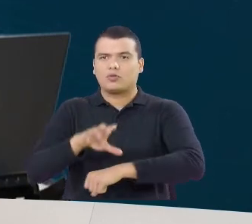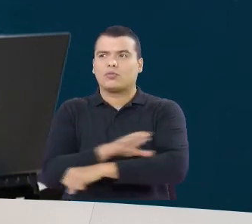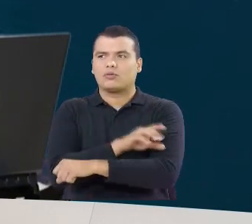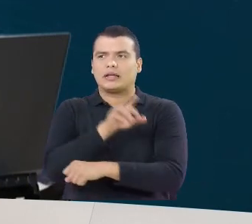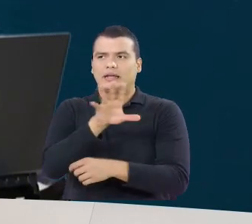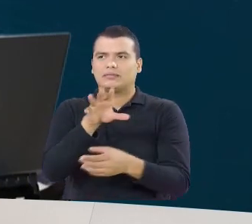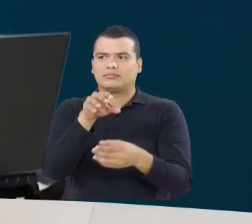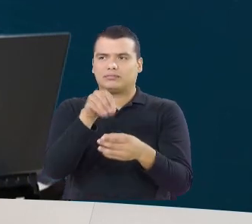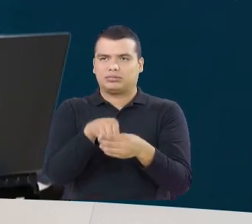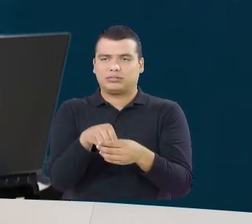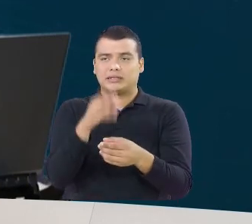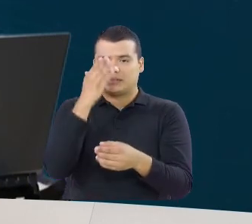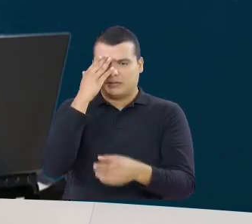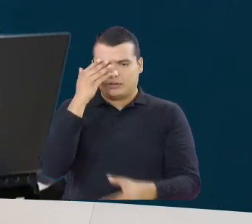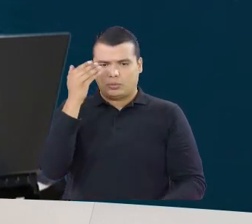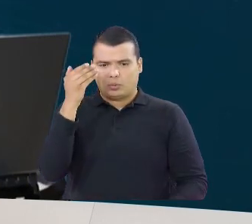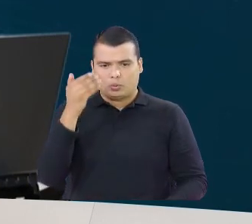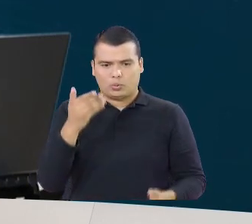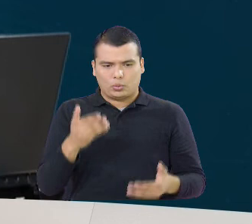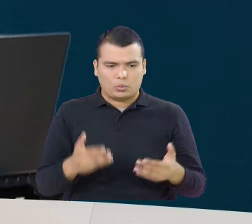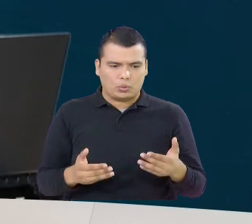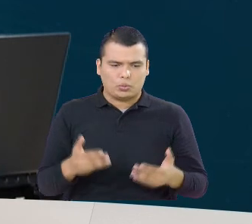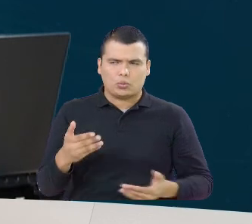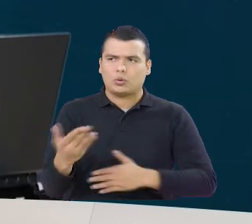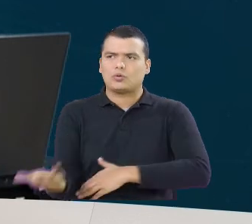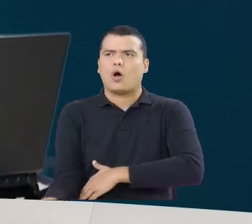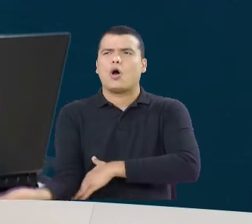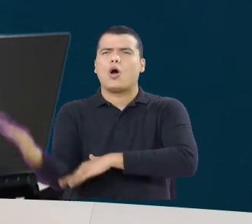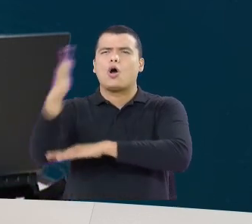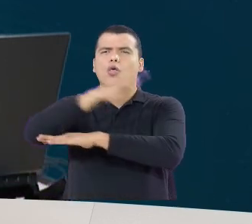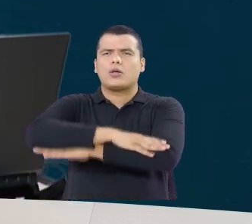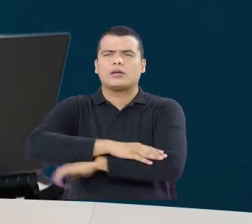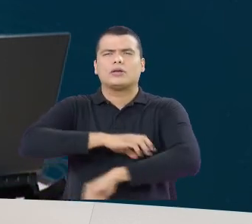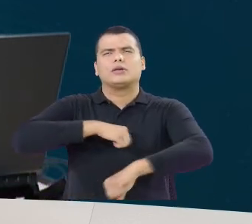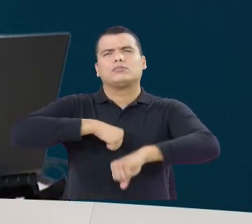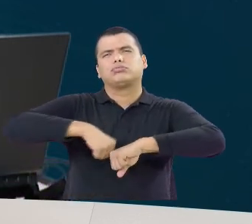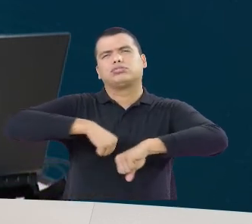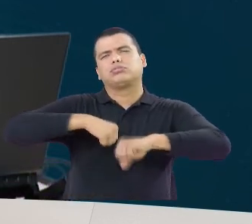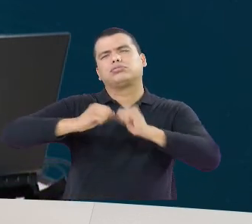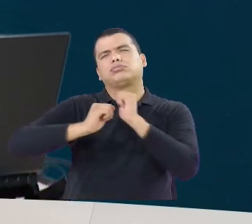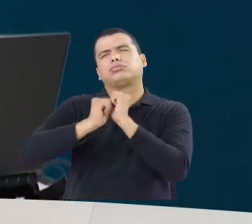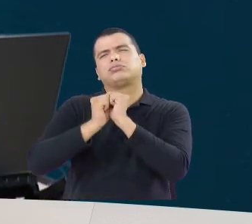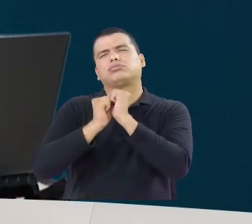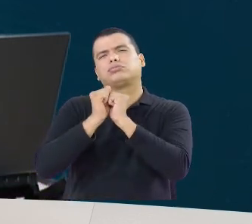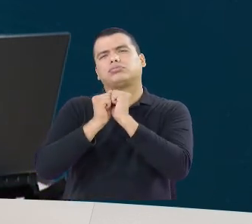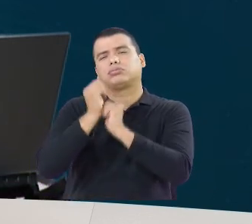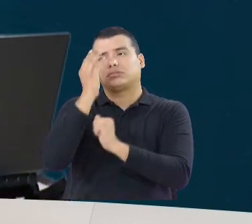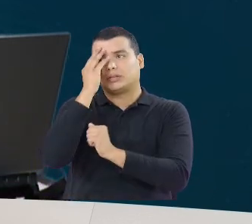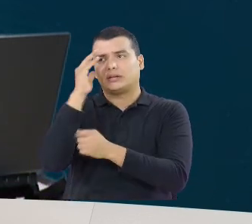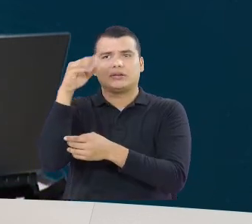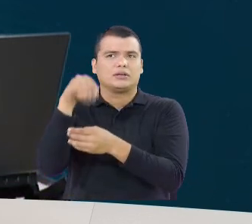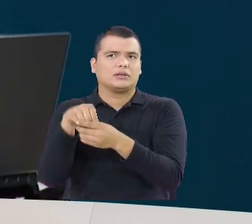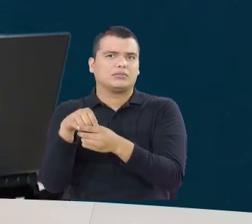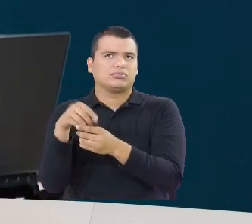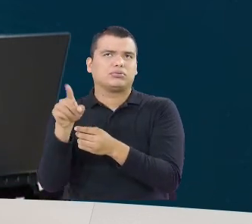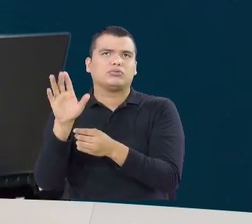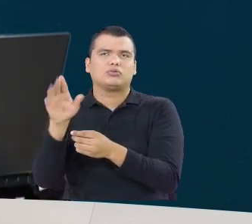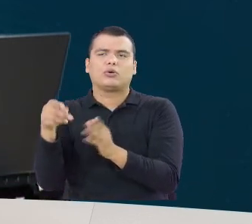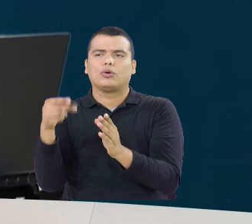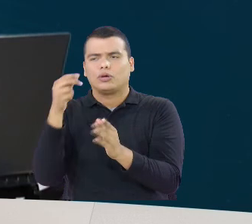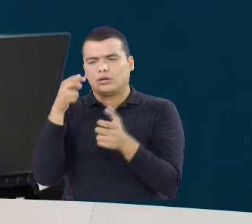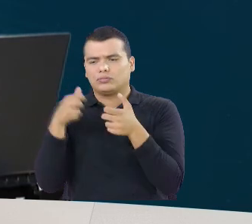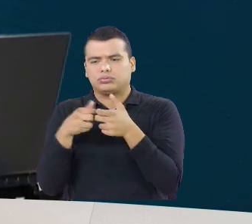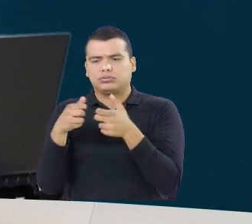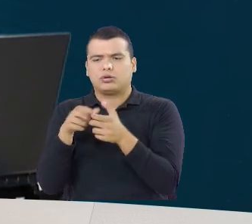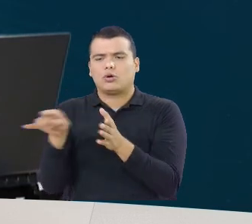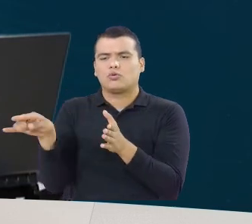que es un robot que funciona a las 24 horas. Este robot se carga inalámbricamente, como ya vemos en muchos dispositivos celulares.